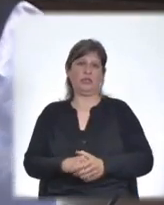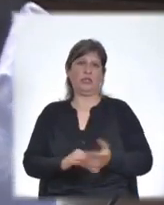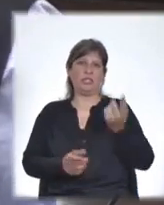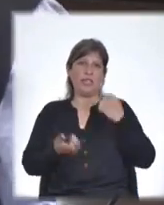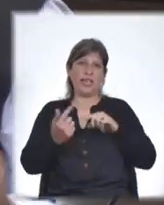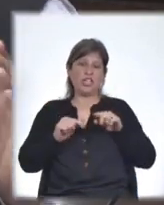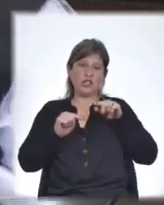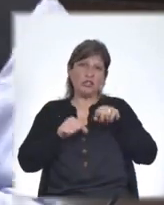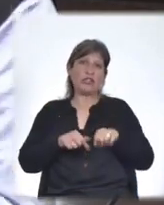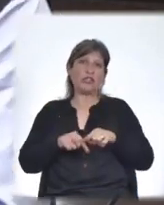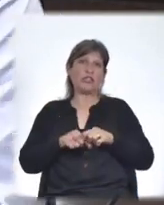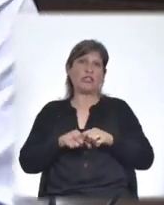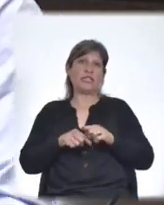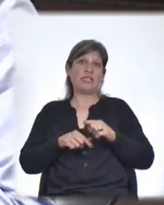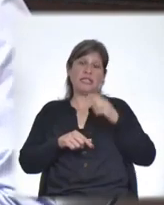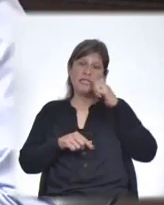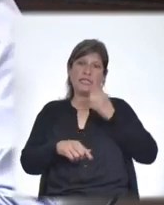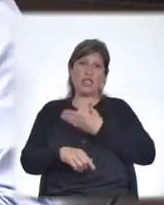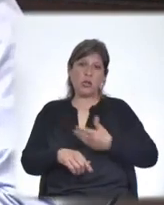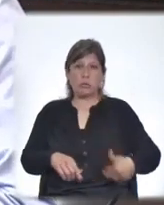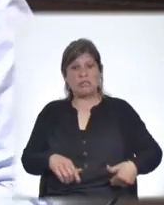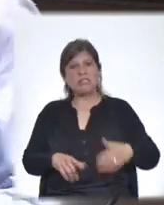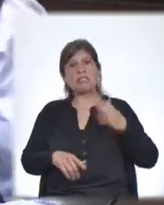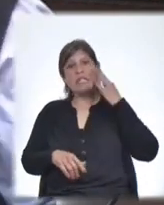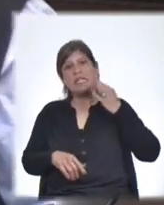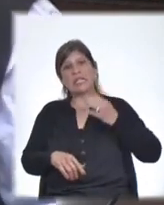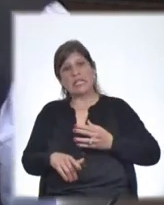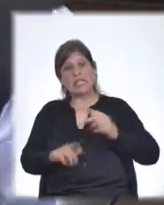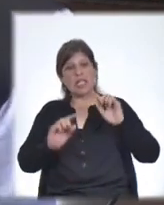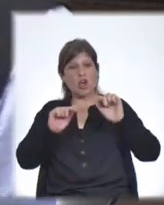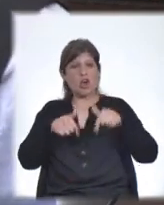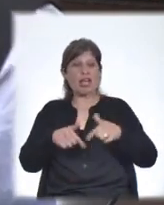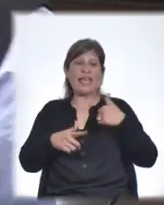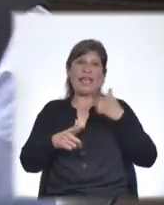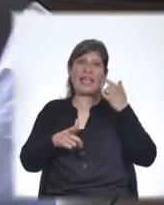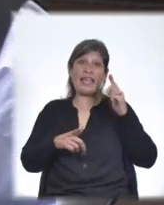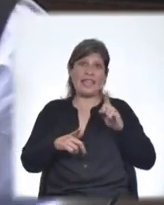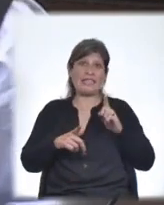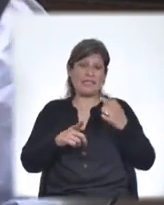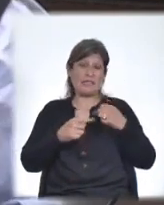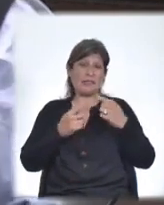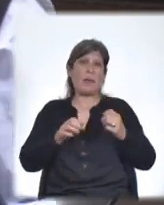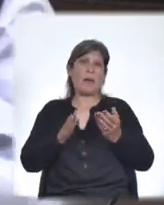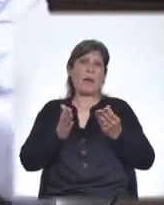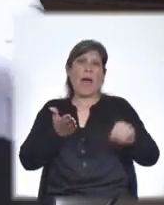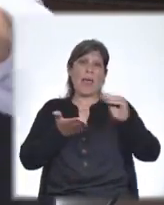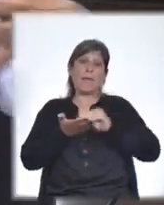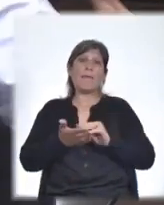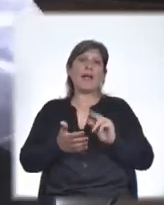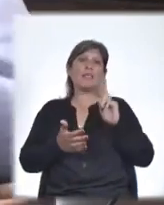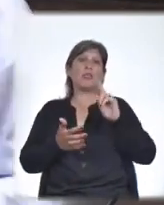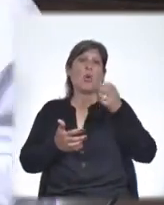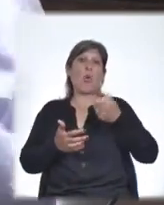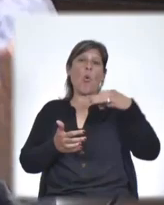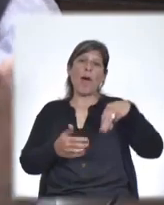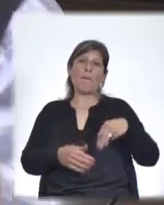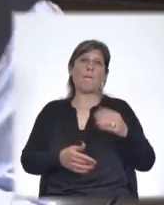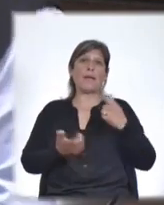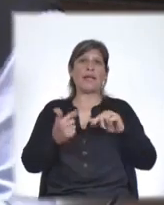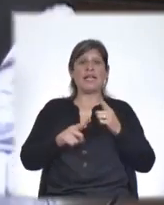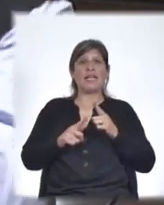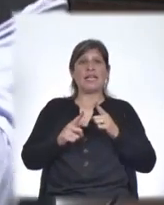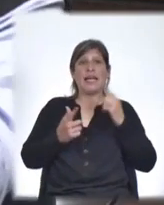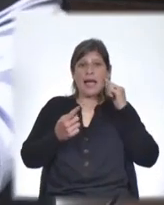Entonces, en definitiva, señor presidente, yo creo que estas iniciativas, más la de la UAM, que solo se pretende quedarse con